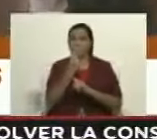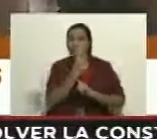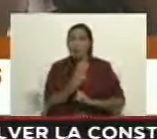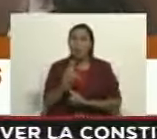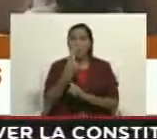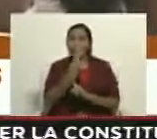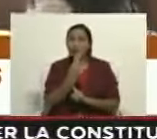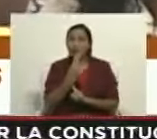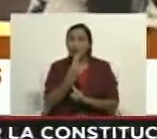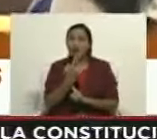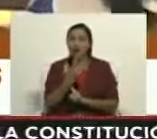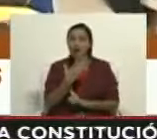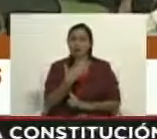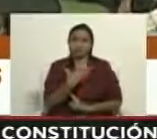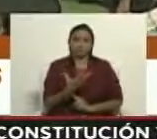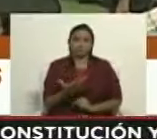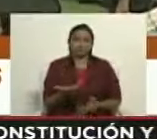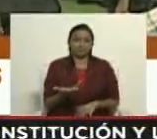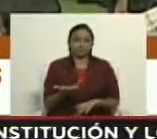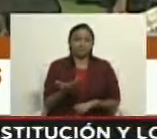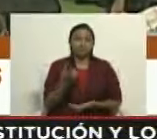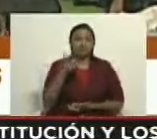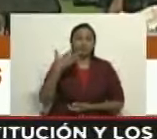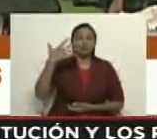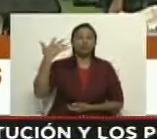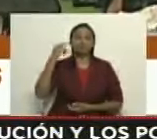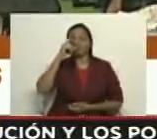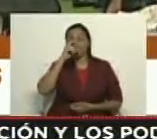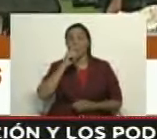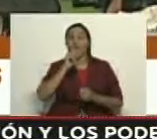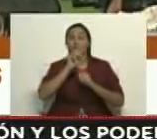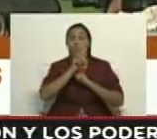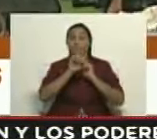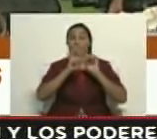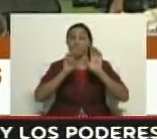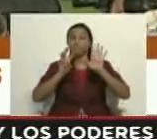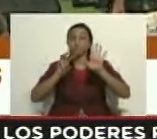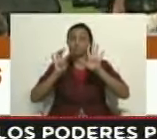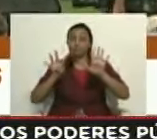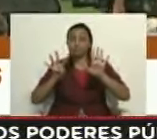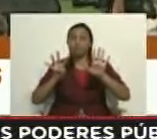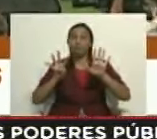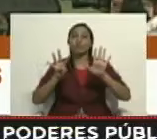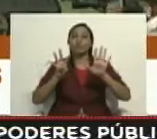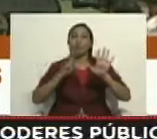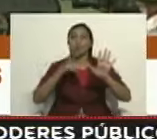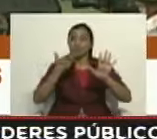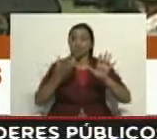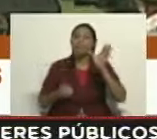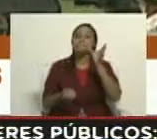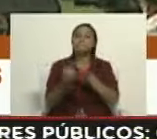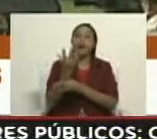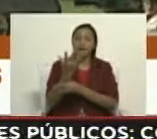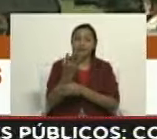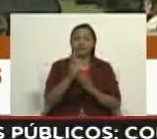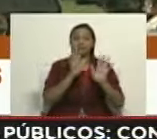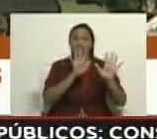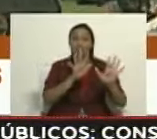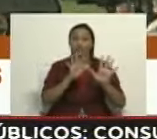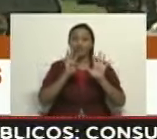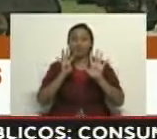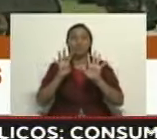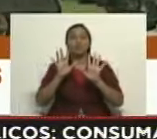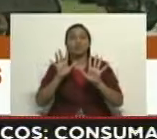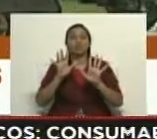entonces en aquel año 89, Diosdado, el 9 y 10 de mayo del año 89 se alzó la